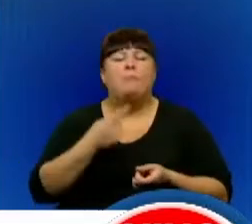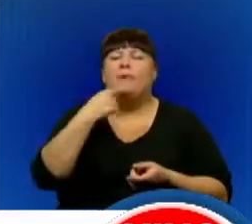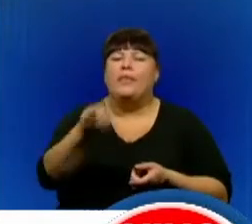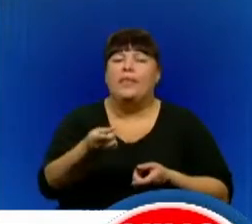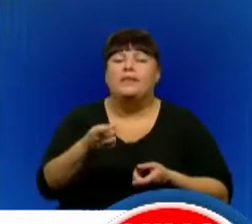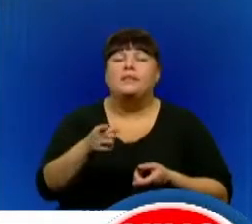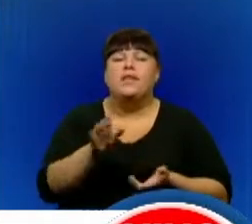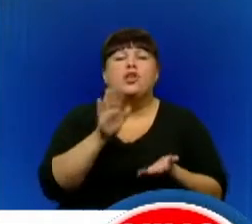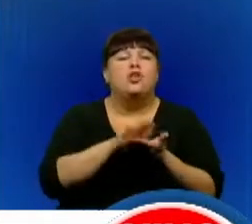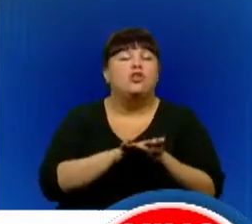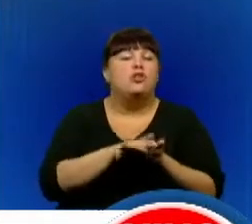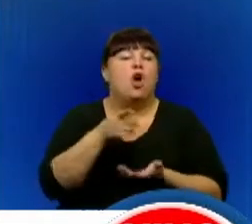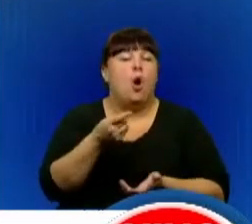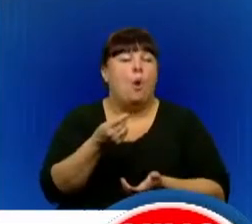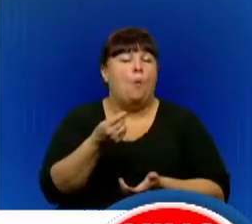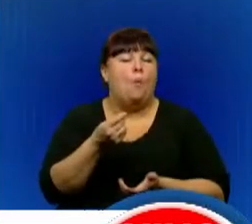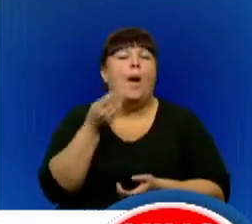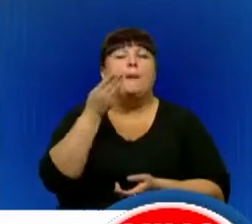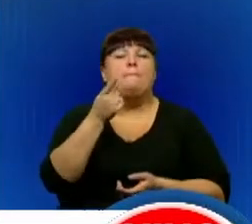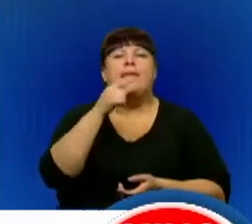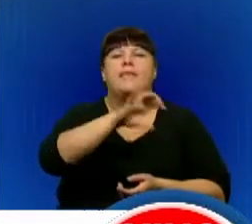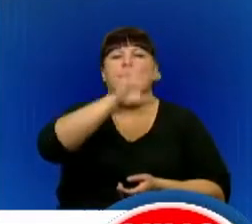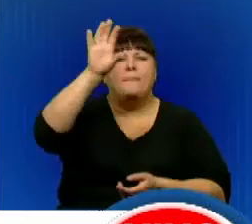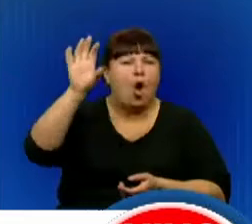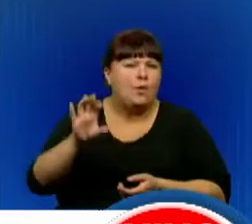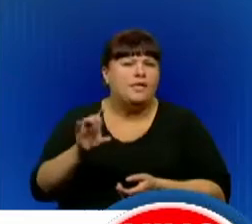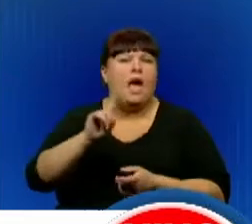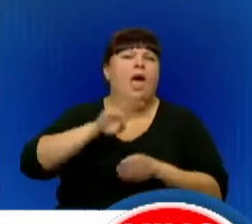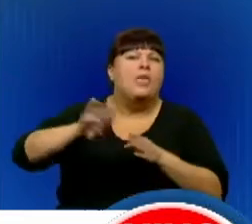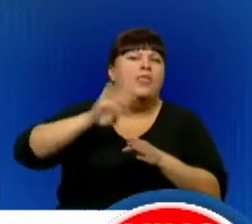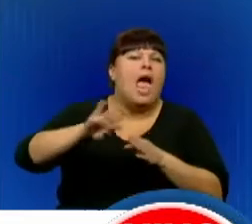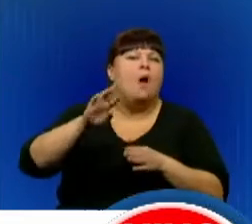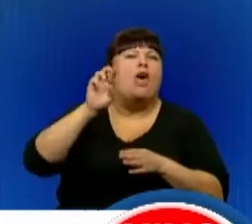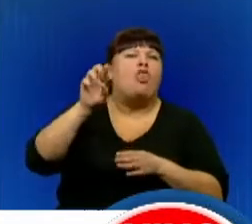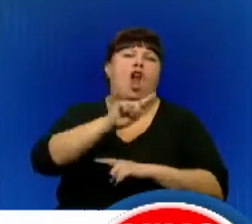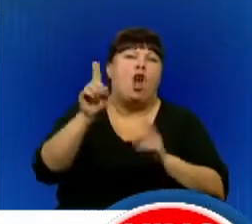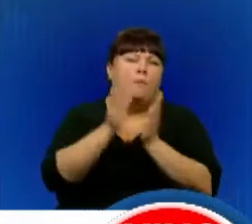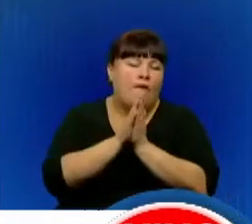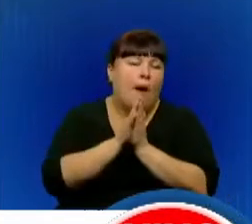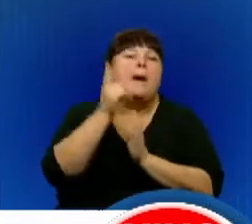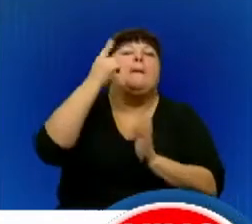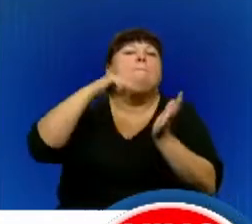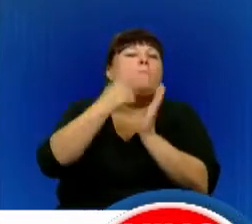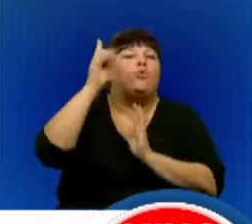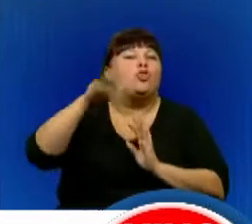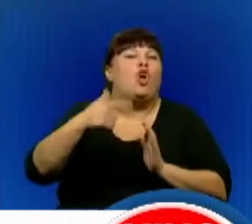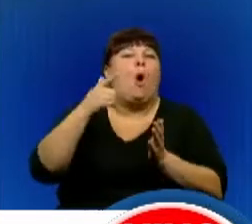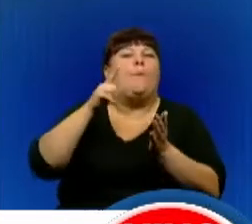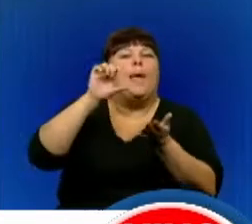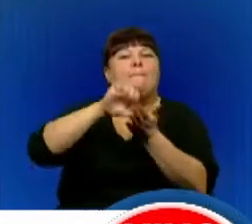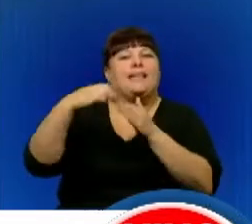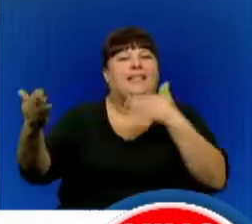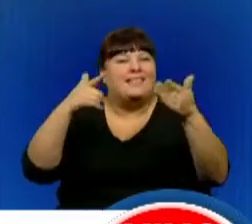referencia a que pedía a las provincias que no se endeudaran en moneda extranjera, excepto con los organismos